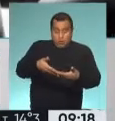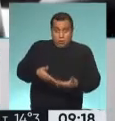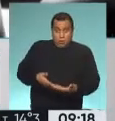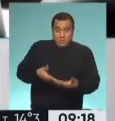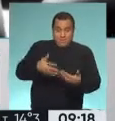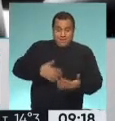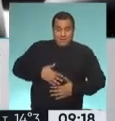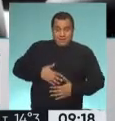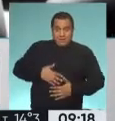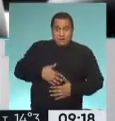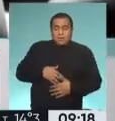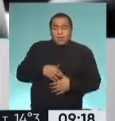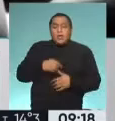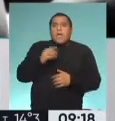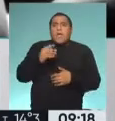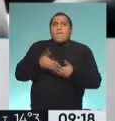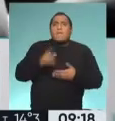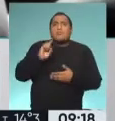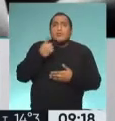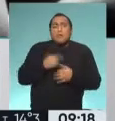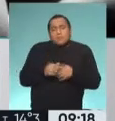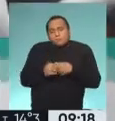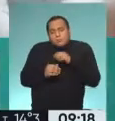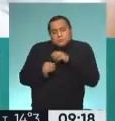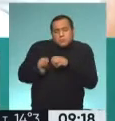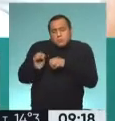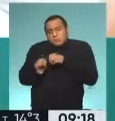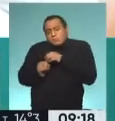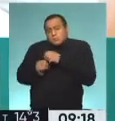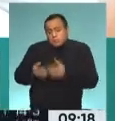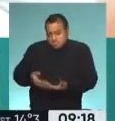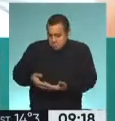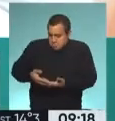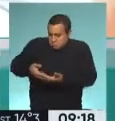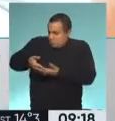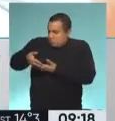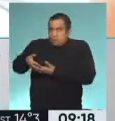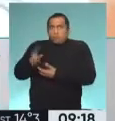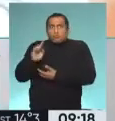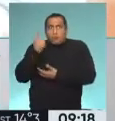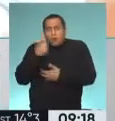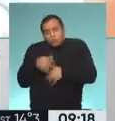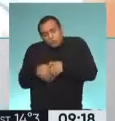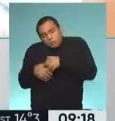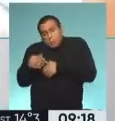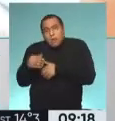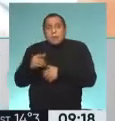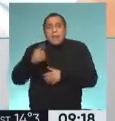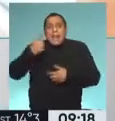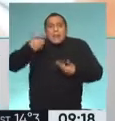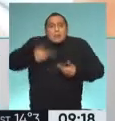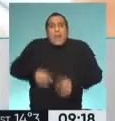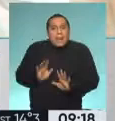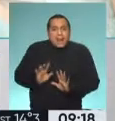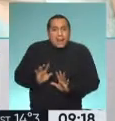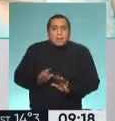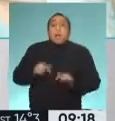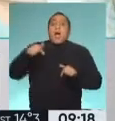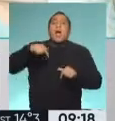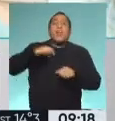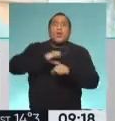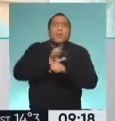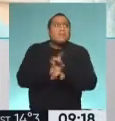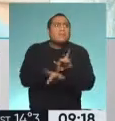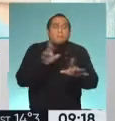y prenderse. Entonces es sumamente importante cuidar este momento, y como lo decíamos recién, incluso en pandemia, digamos,